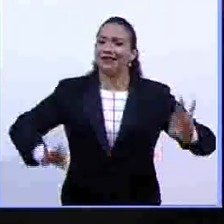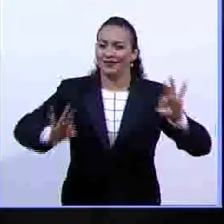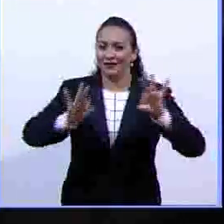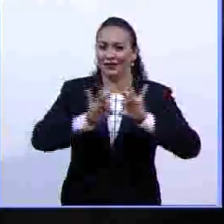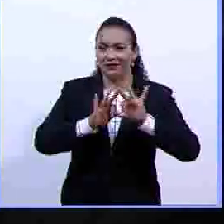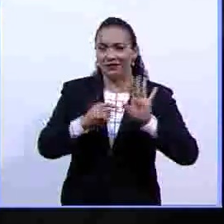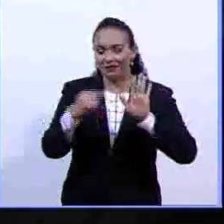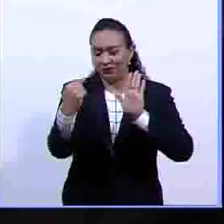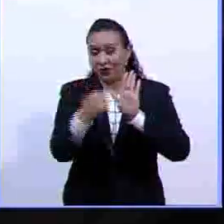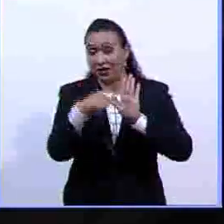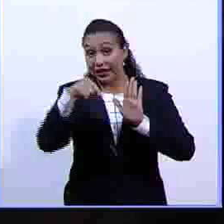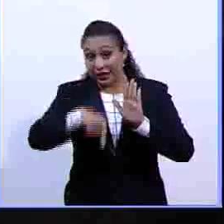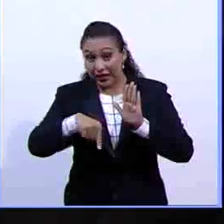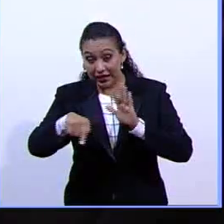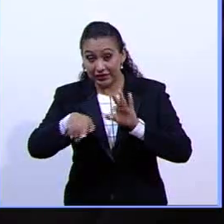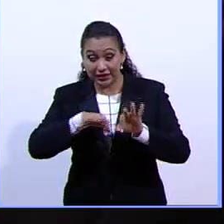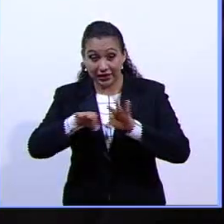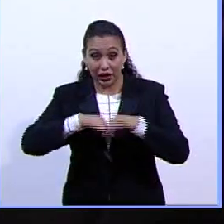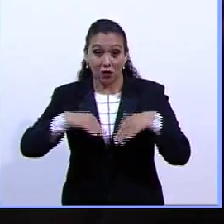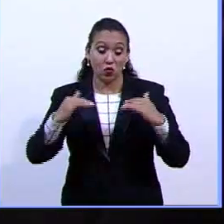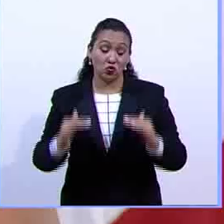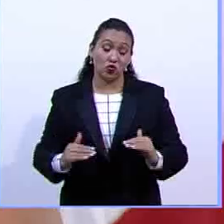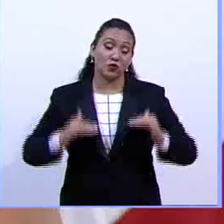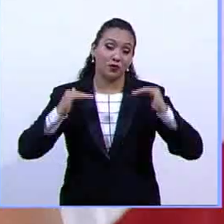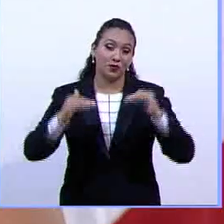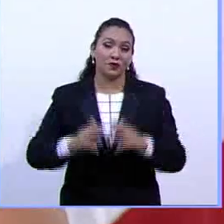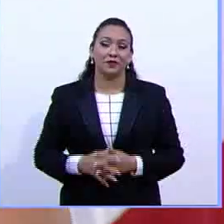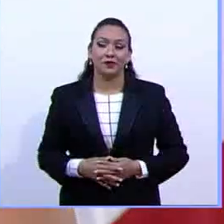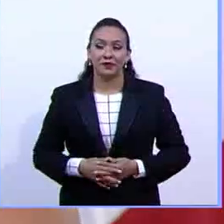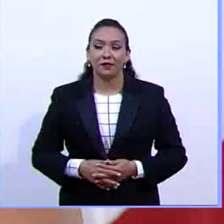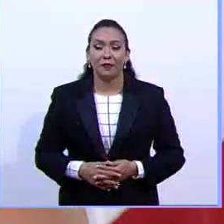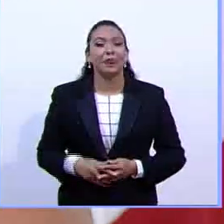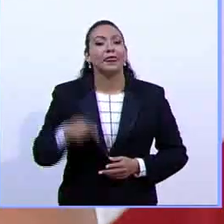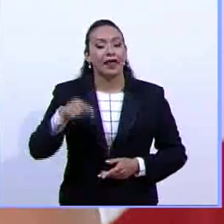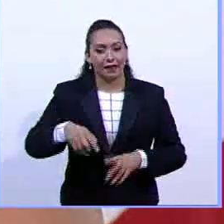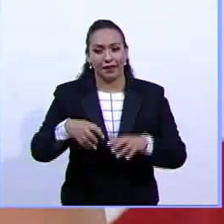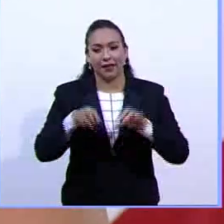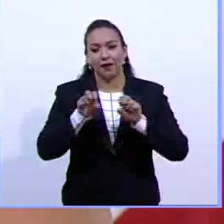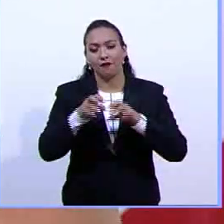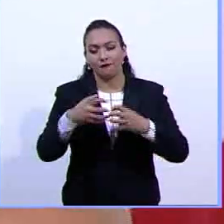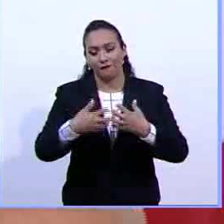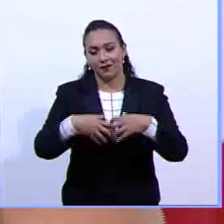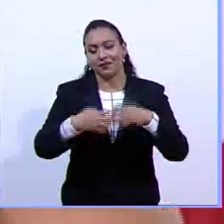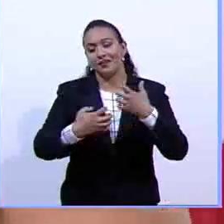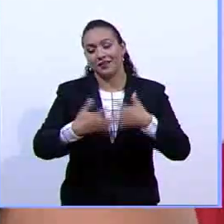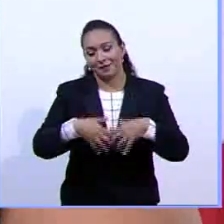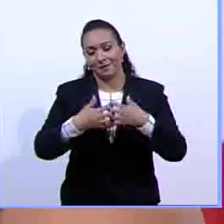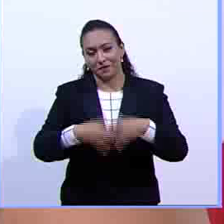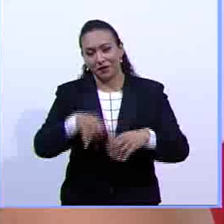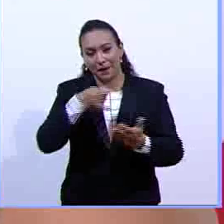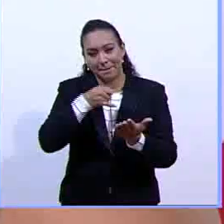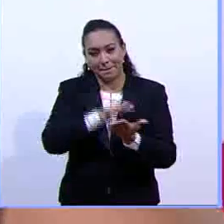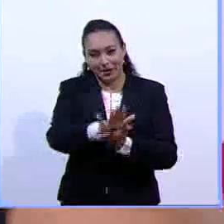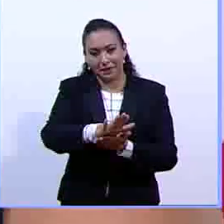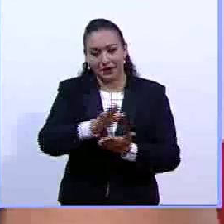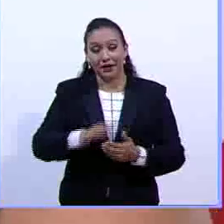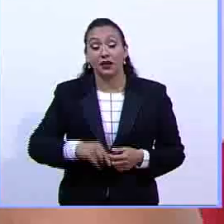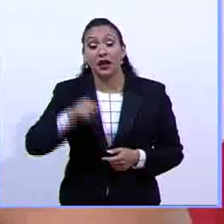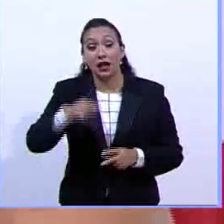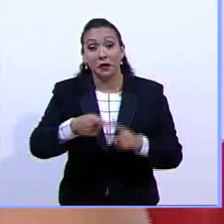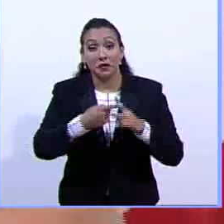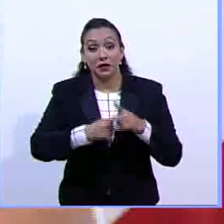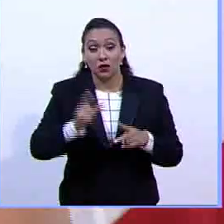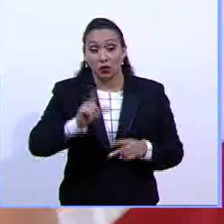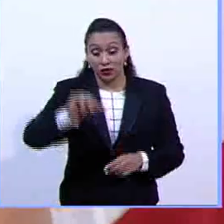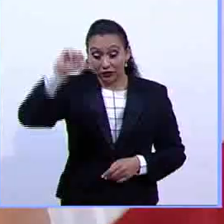de este hecho. Escuchemos. Talleres Gráficos de México imprimirá a partir